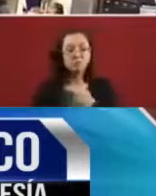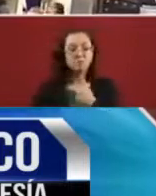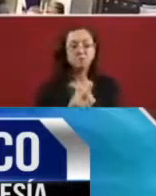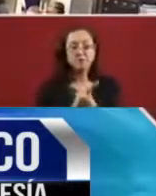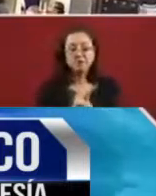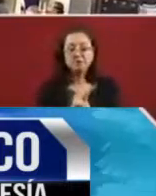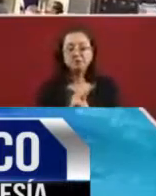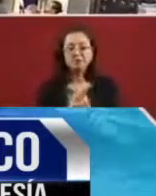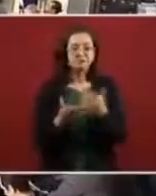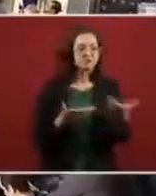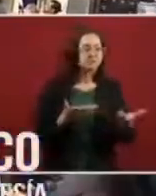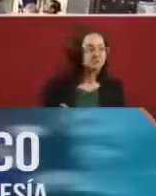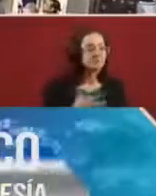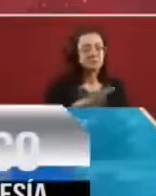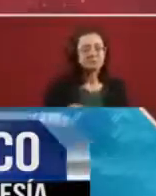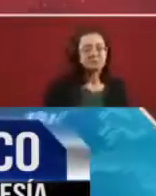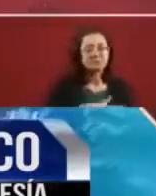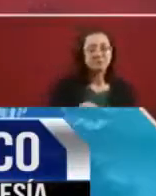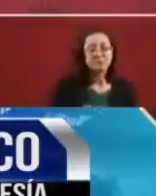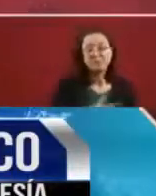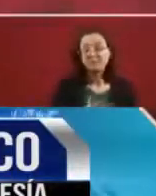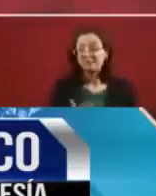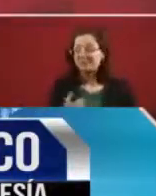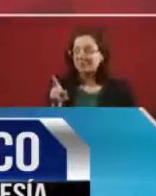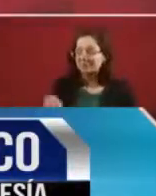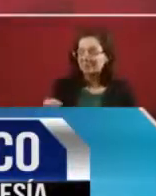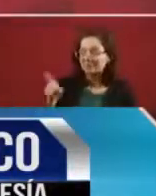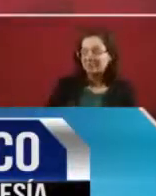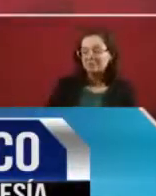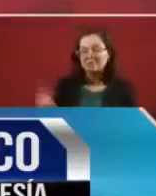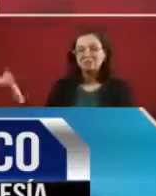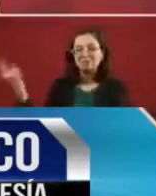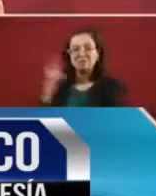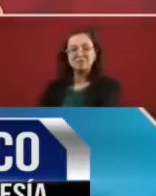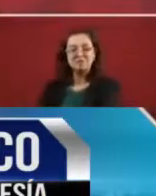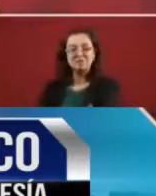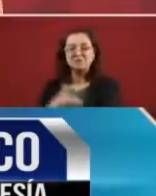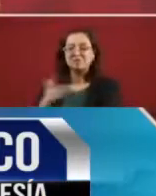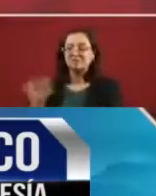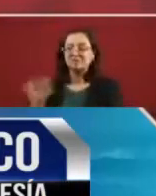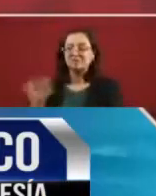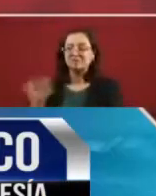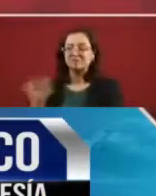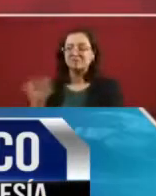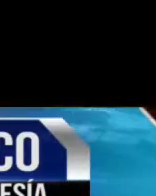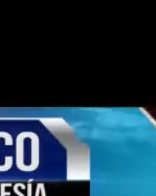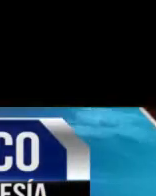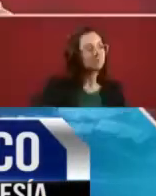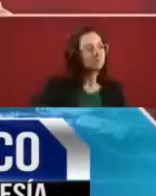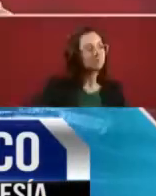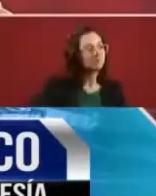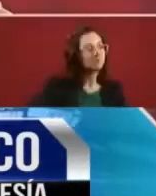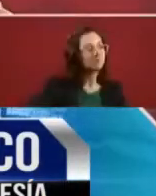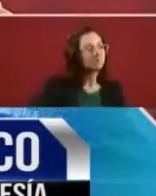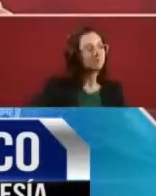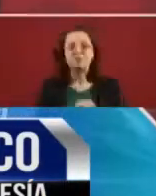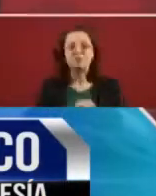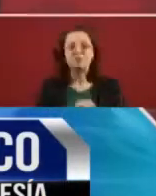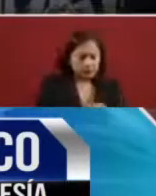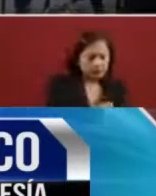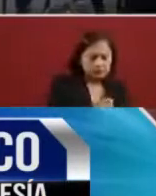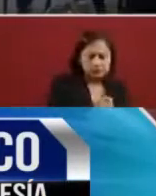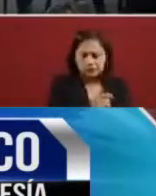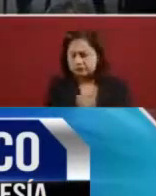Evo Morales, hacia el país azteca, tras el asilo político otorgado a Morales por el gobierno de Andrés Manuel López